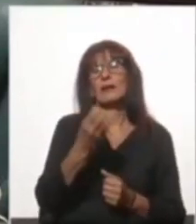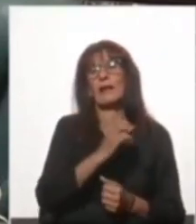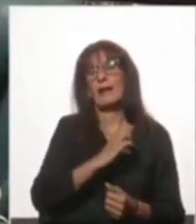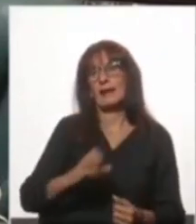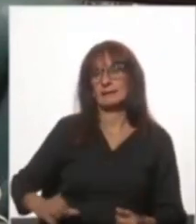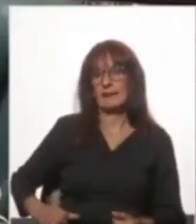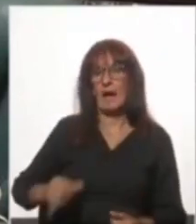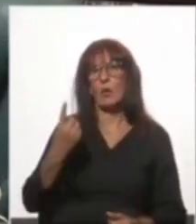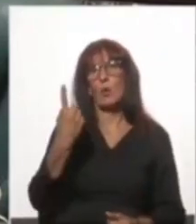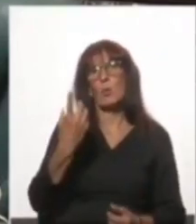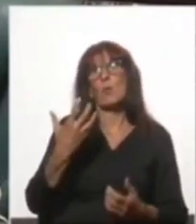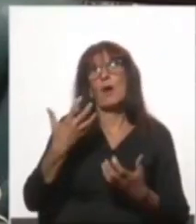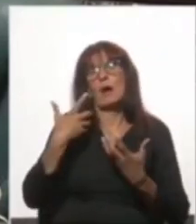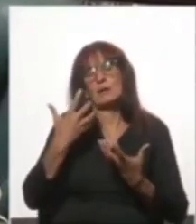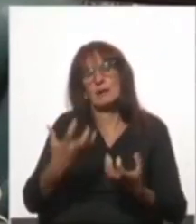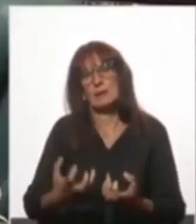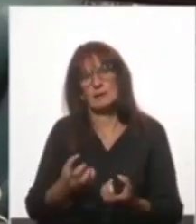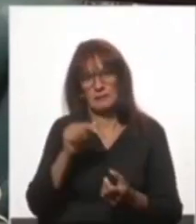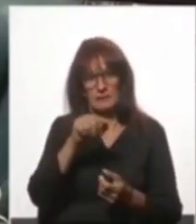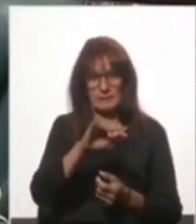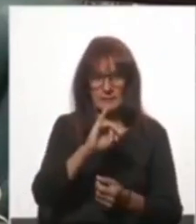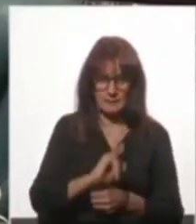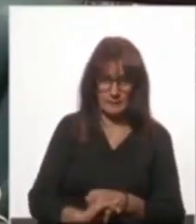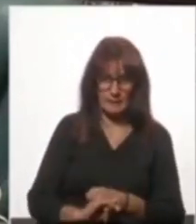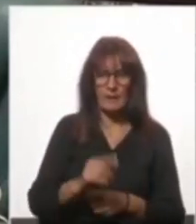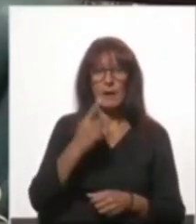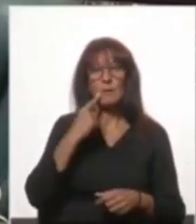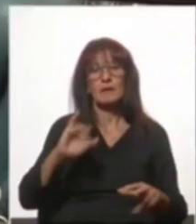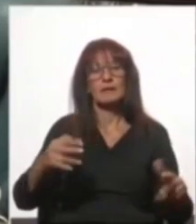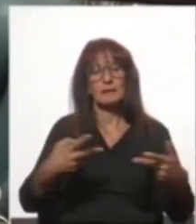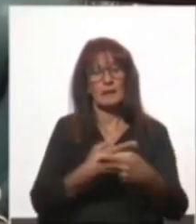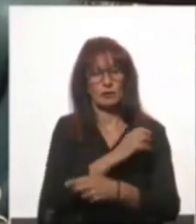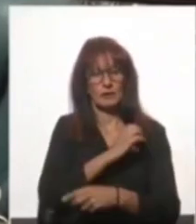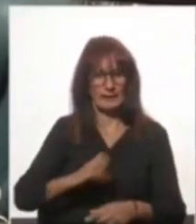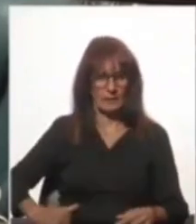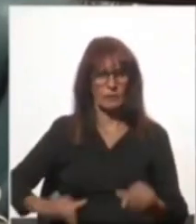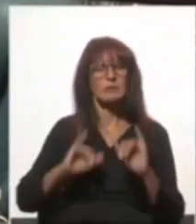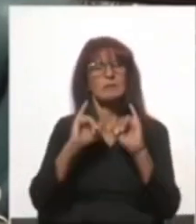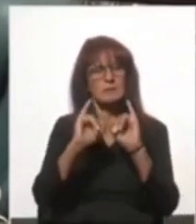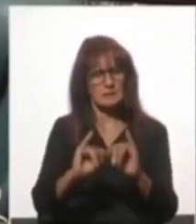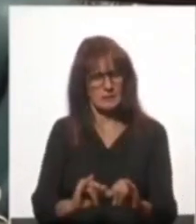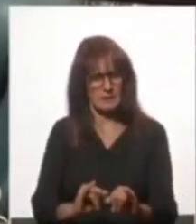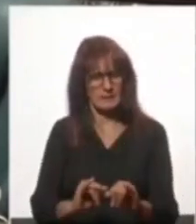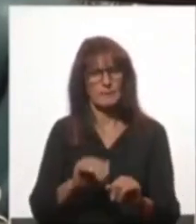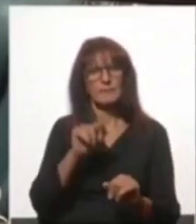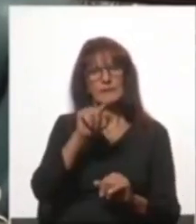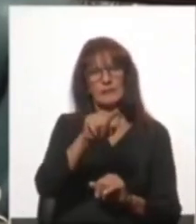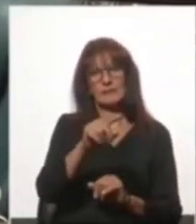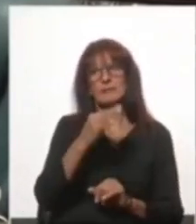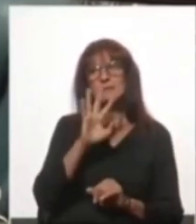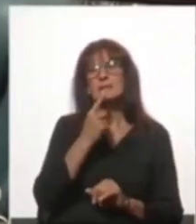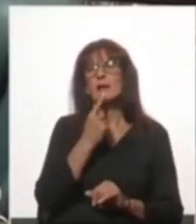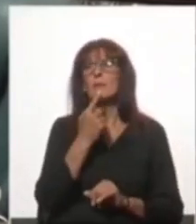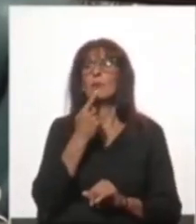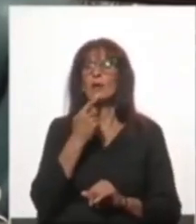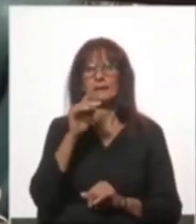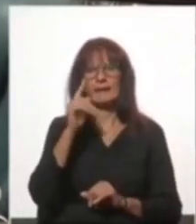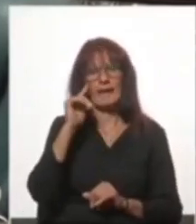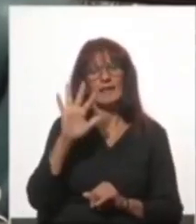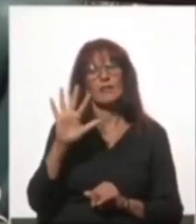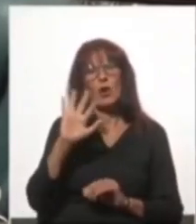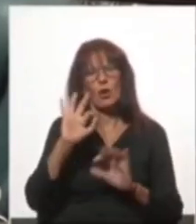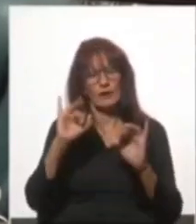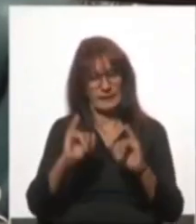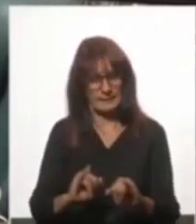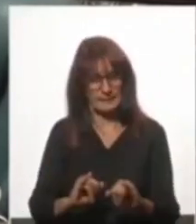sí. Porque se dijo que había que recortar Estado, sí. En eso nos diferenciamos en la visión política, en la visión ideológica,